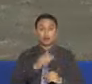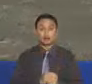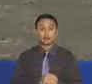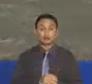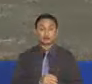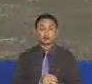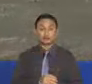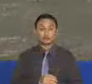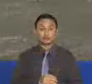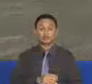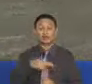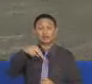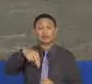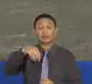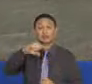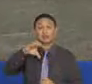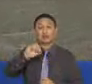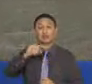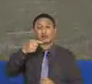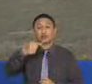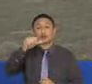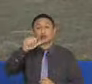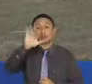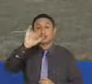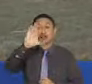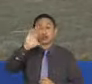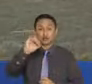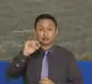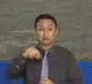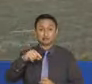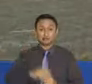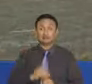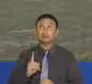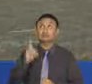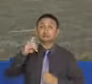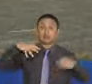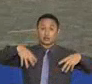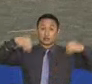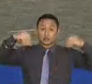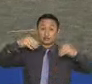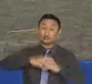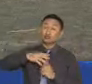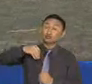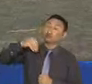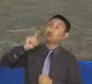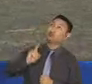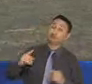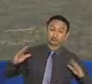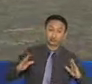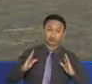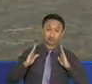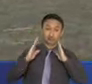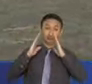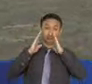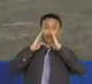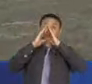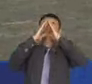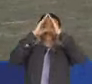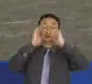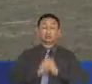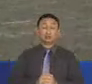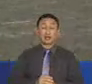neogótico y se caracterice principalmente porque sus techos son extremadamente altos puntiagudos tiene vitrales